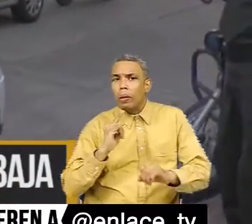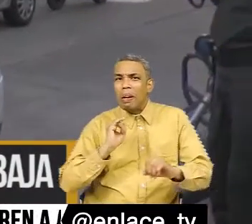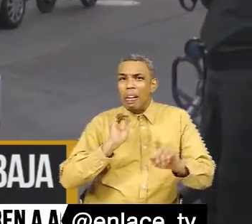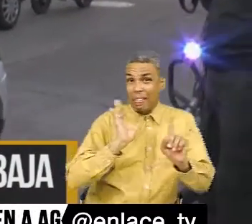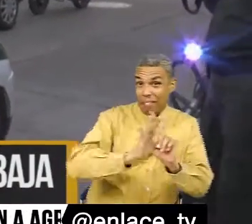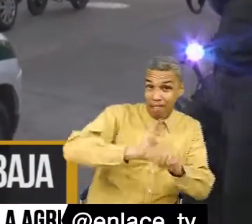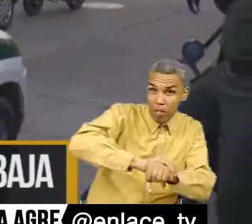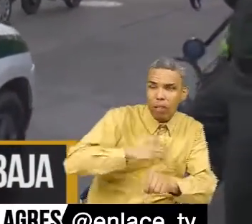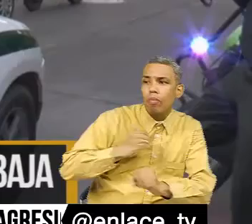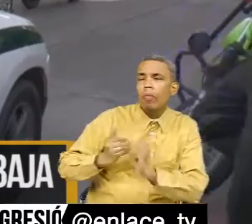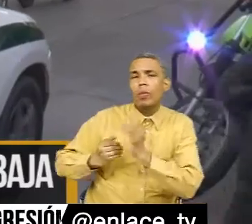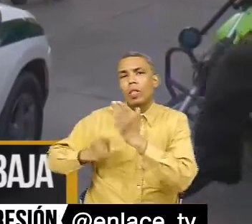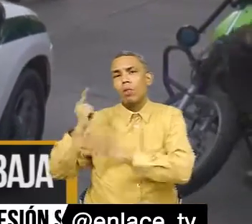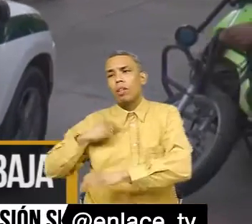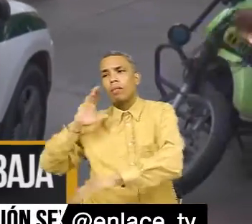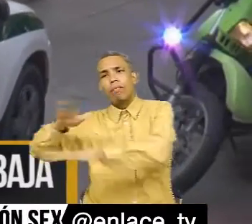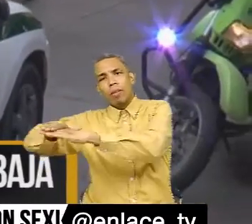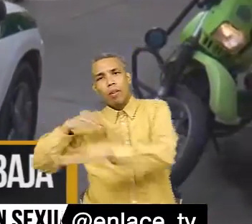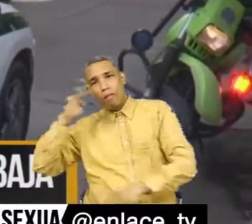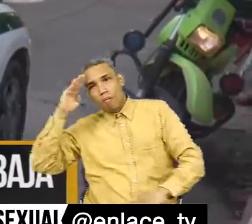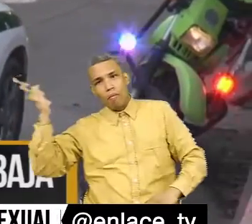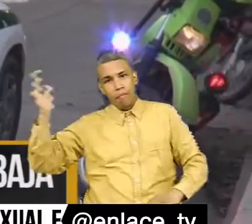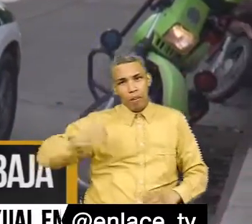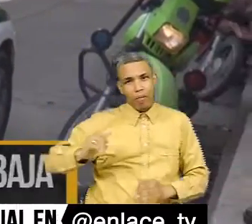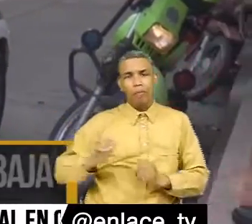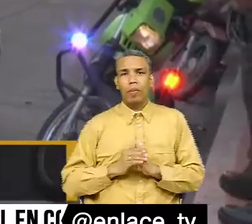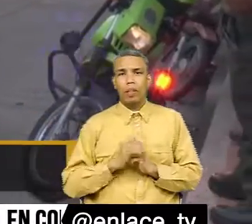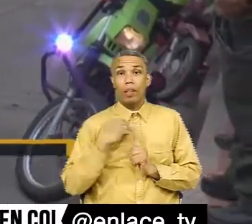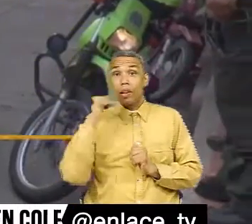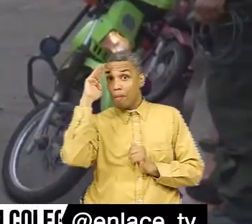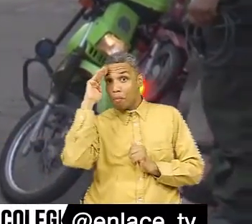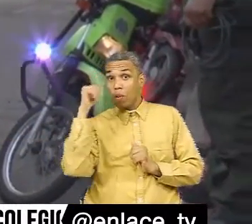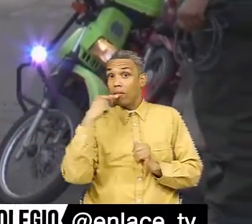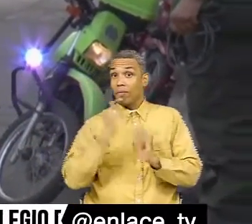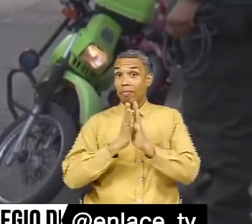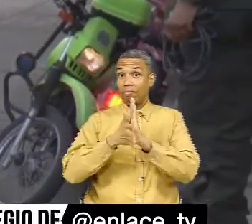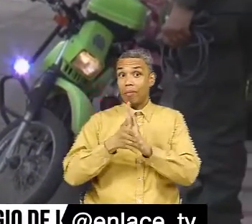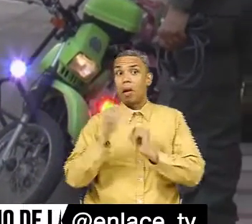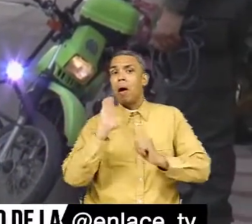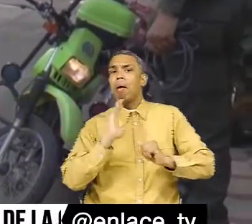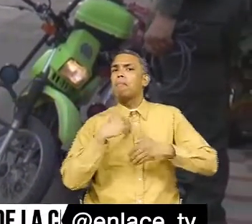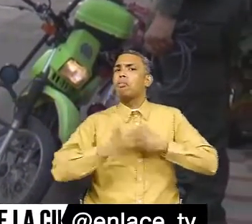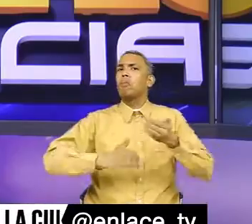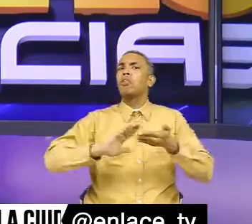De acuerdo con la Policía Nacional, cada vez es mayor la colaboración ciudadana con las autoridades.